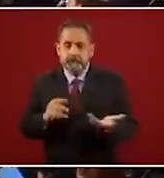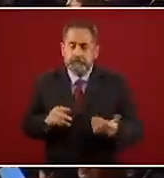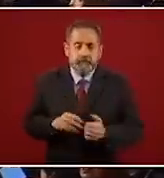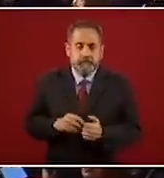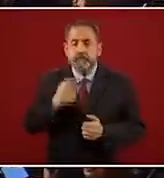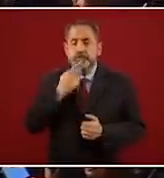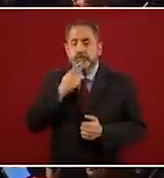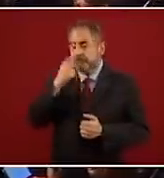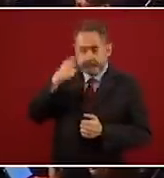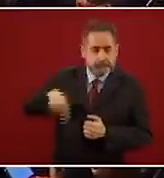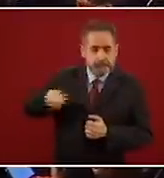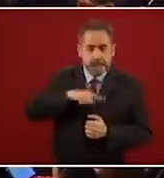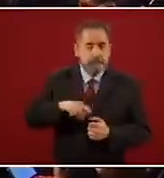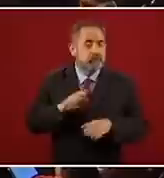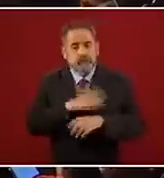porque pues ese crudo